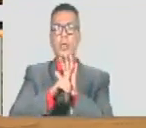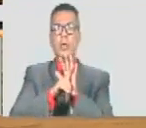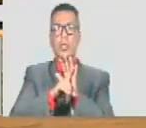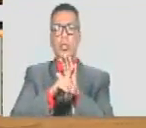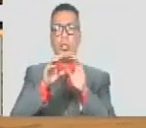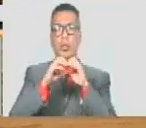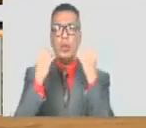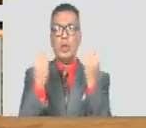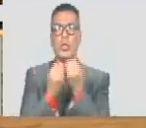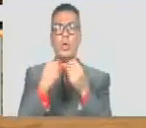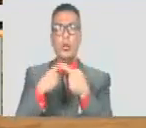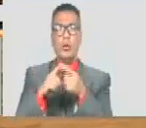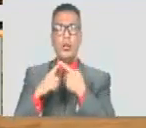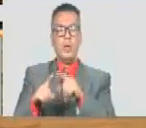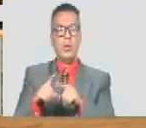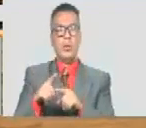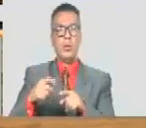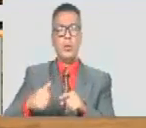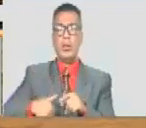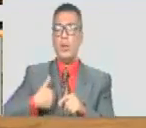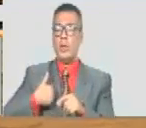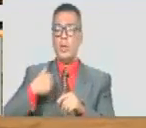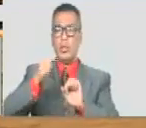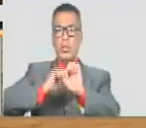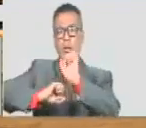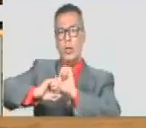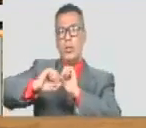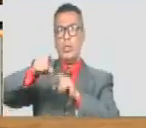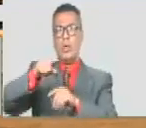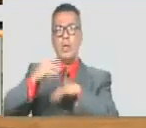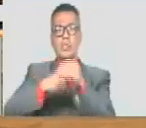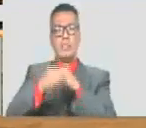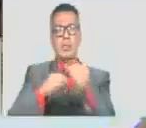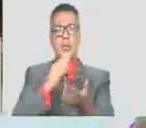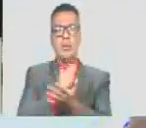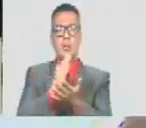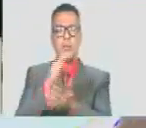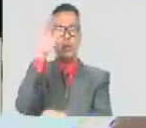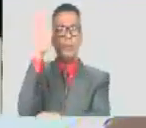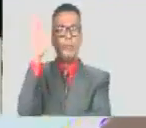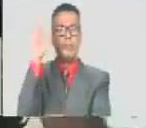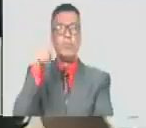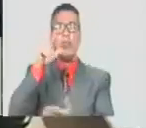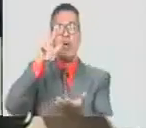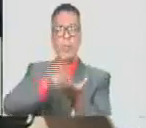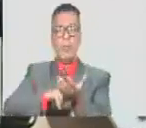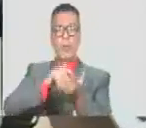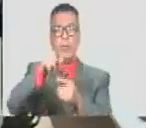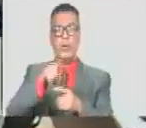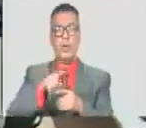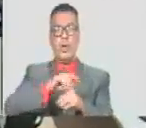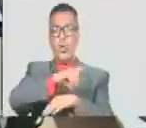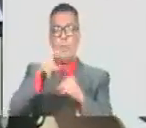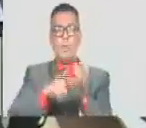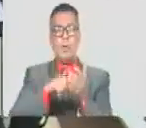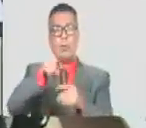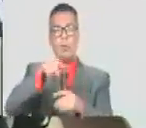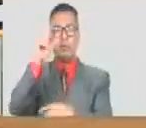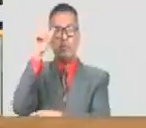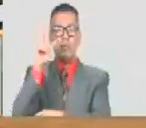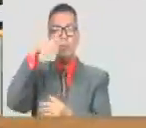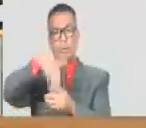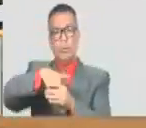orgánica contra todo tipo de discriminación, sírvanse a manifestarlo con la señal de costumbre. Queda aprobado por unanimidad.